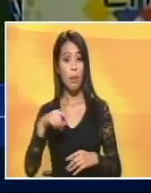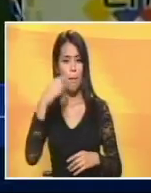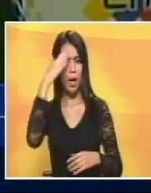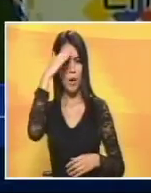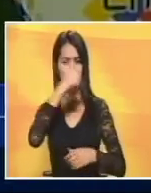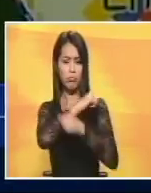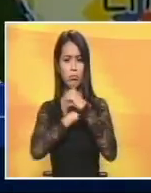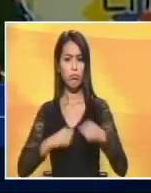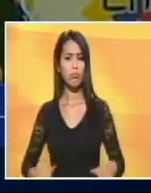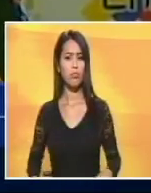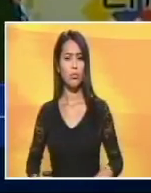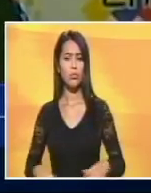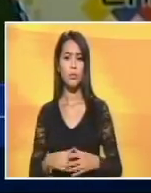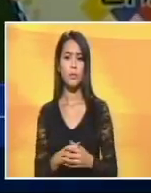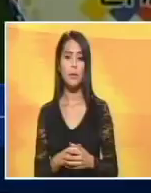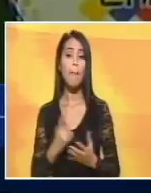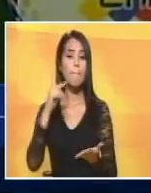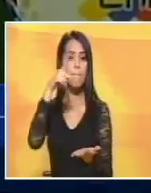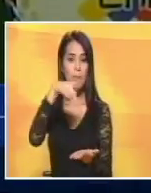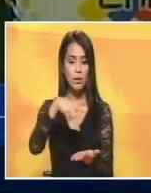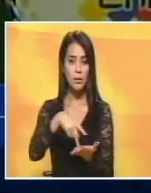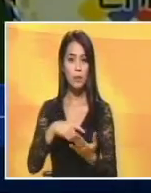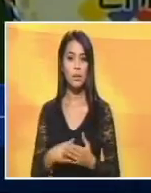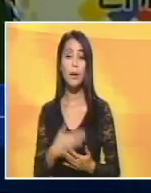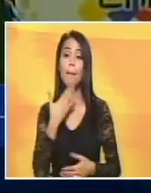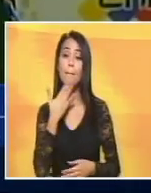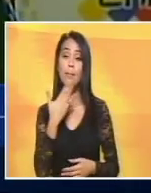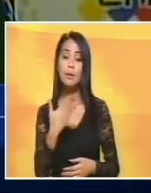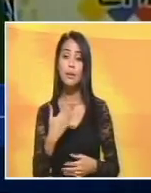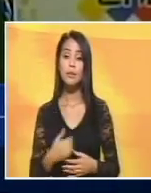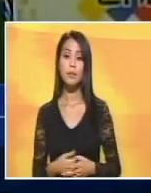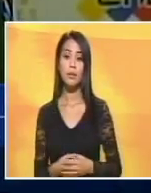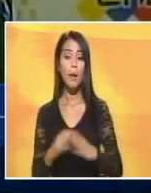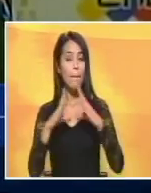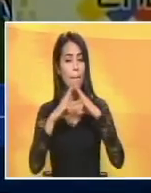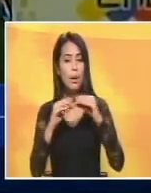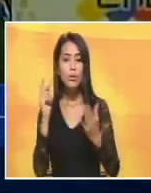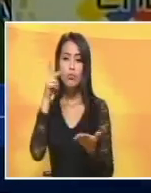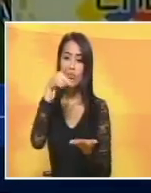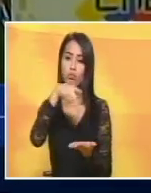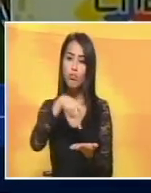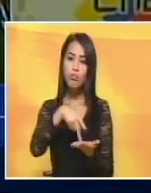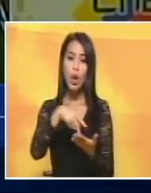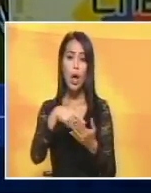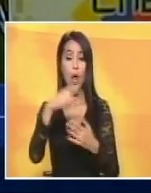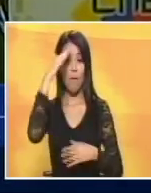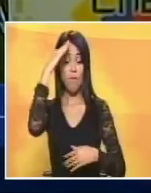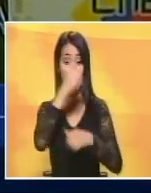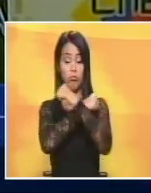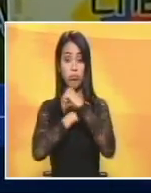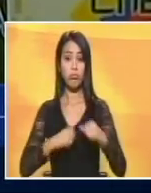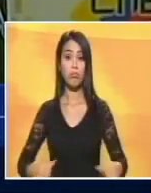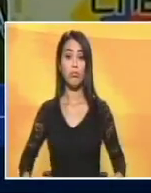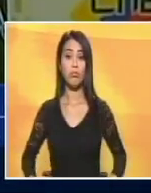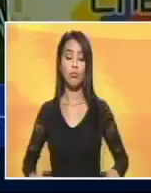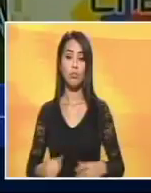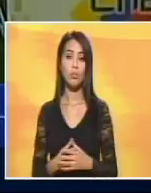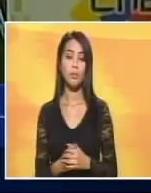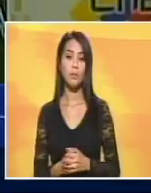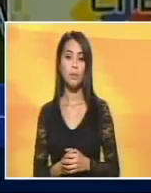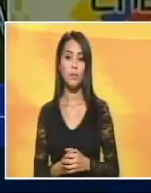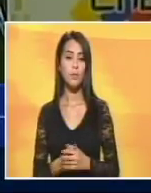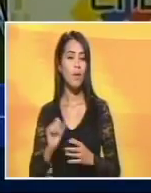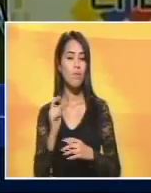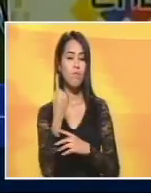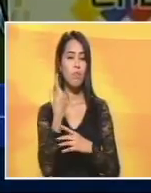Bolivariana, la participación, la solicitud para que participara la Fuerza Armada Nacional Bolivariana bajo el principio